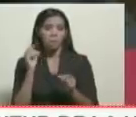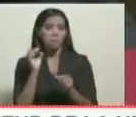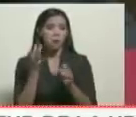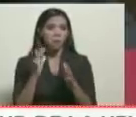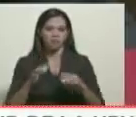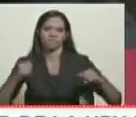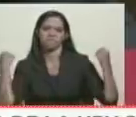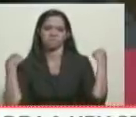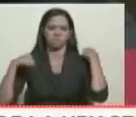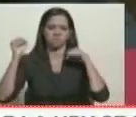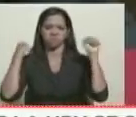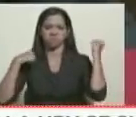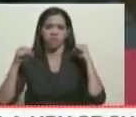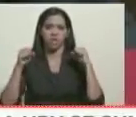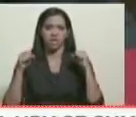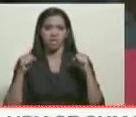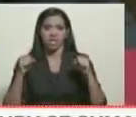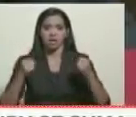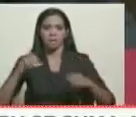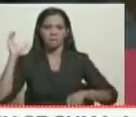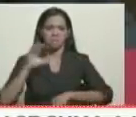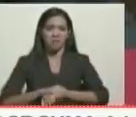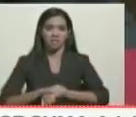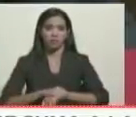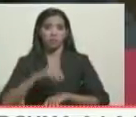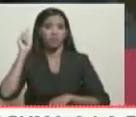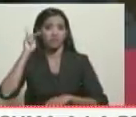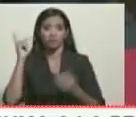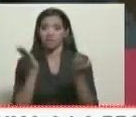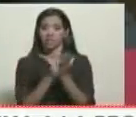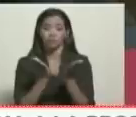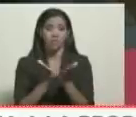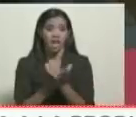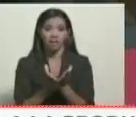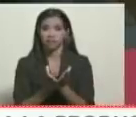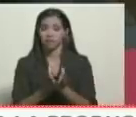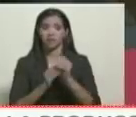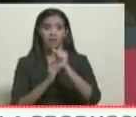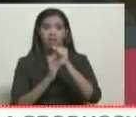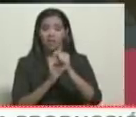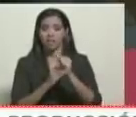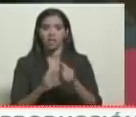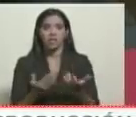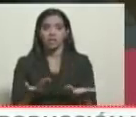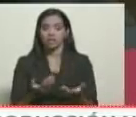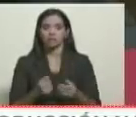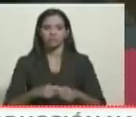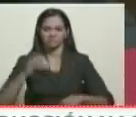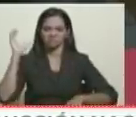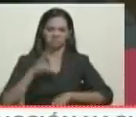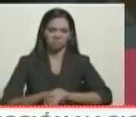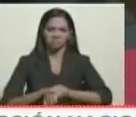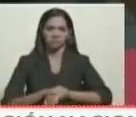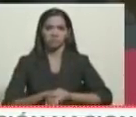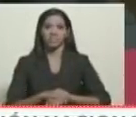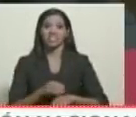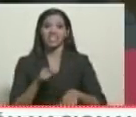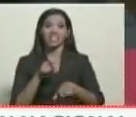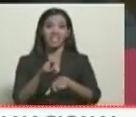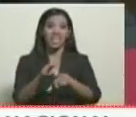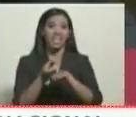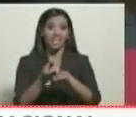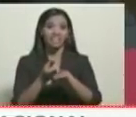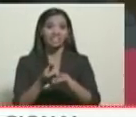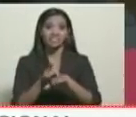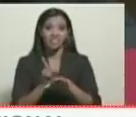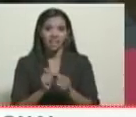profesores, a estudiantes, a dirigentes sindicales que se tenían que pudrir en la cárcel. Y el que entraba a un cuartel se impertina en confeti, o sea, lo que hacen en las